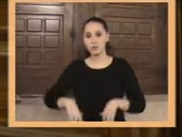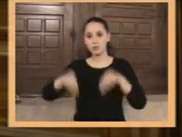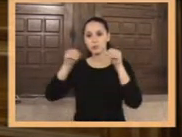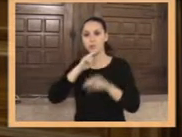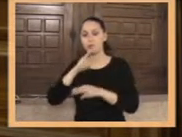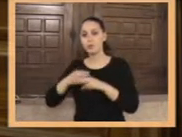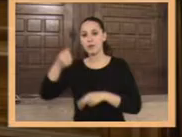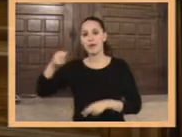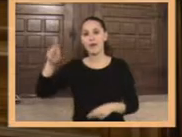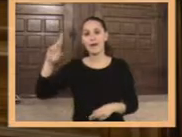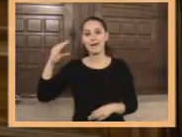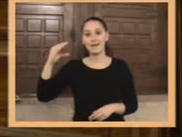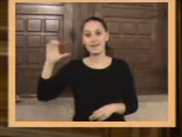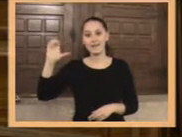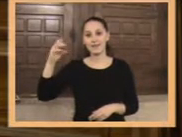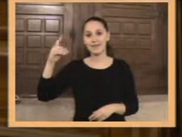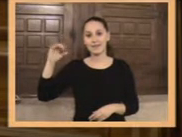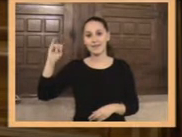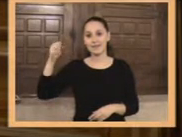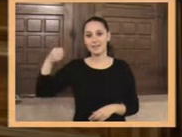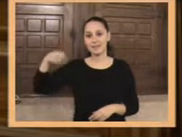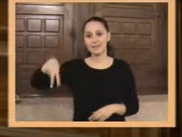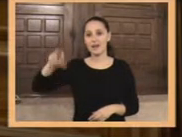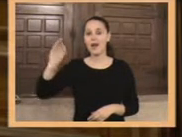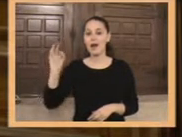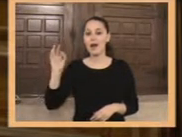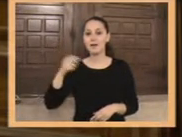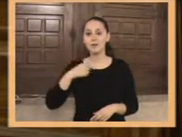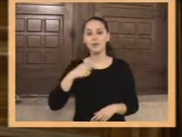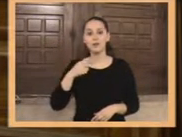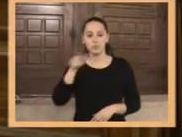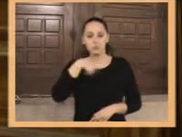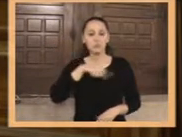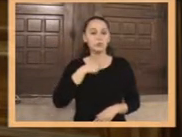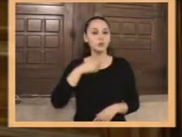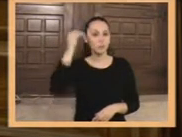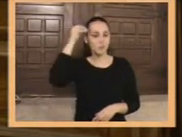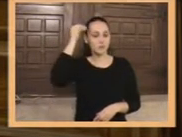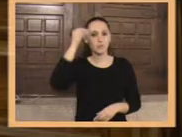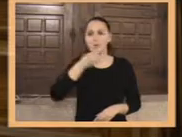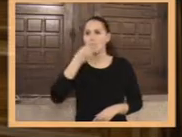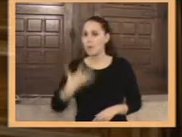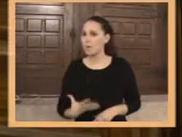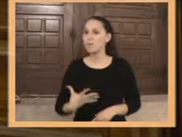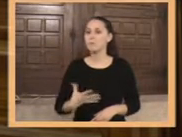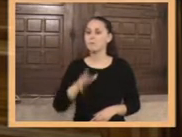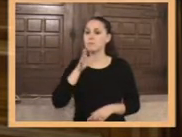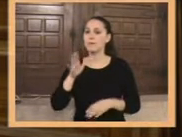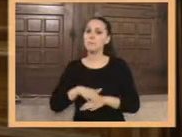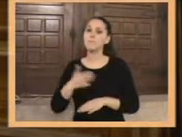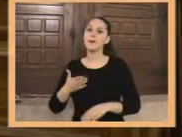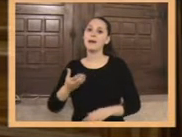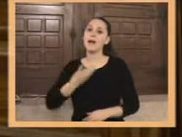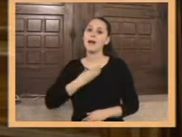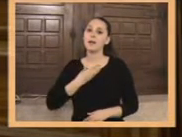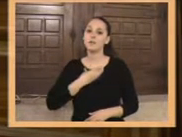del Arcediano, estamos completamente a favor de que el ayuntamiento tiene que recuperar los bienes que le corresponden y que no se cometan errores como ha